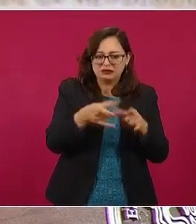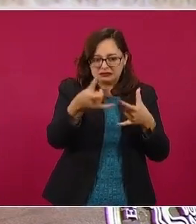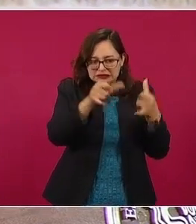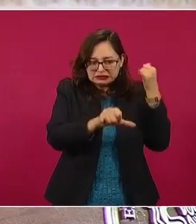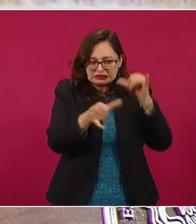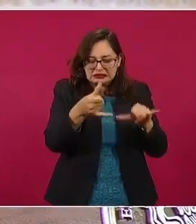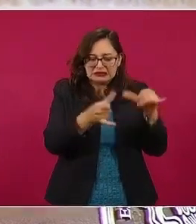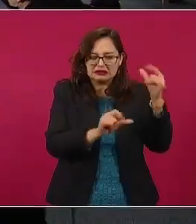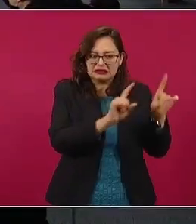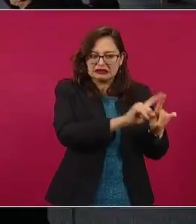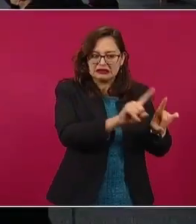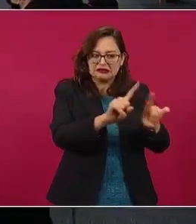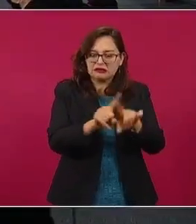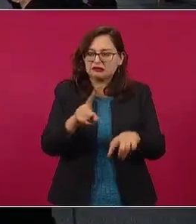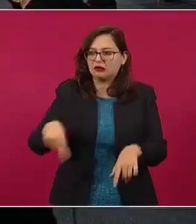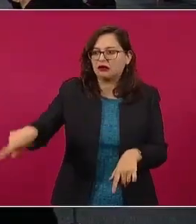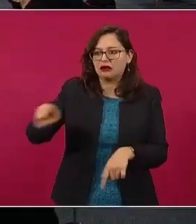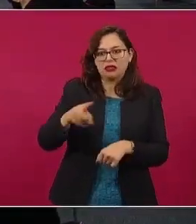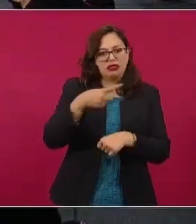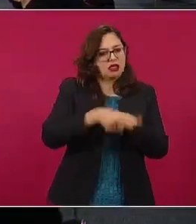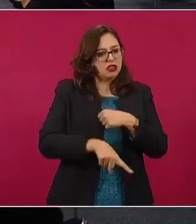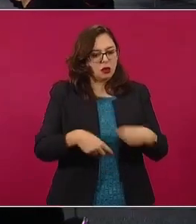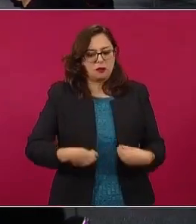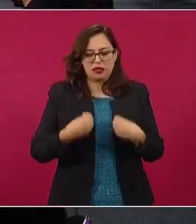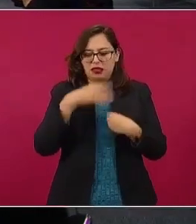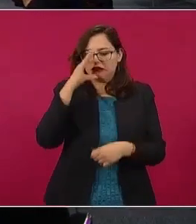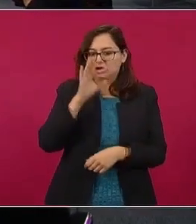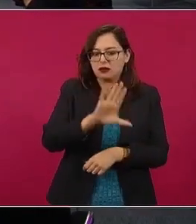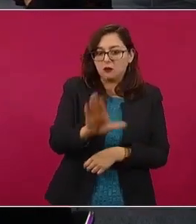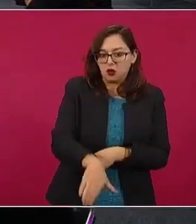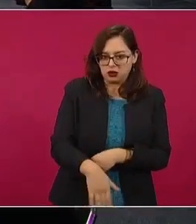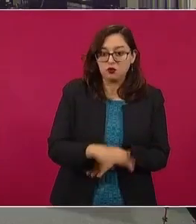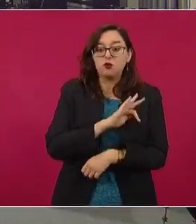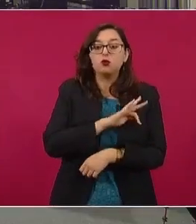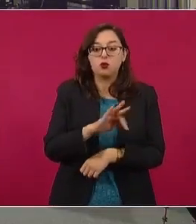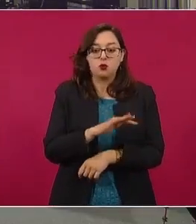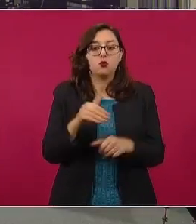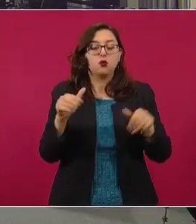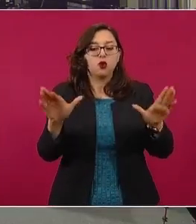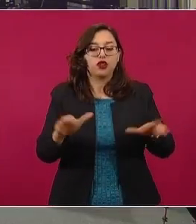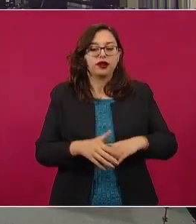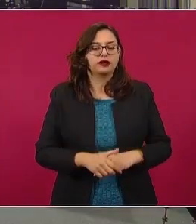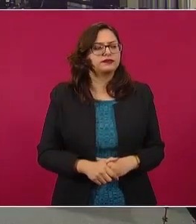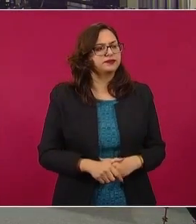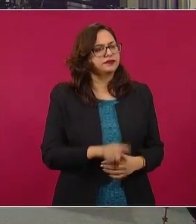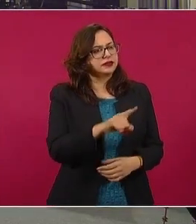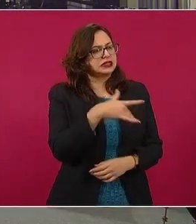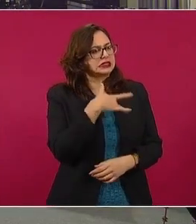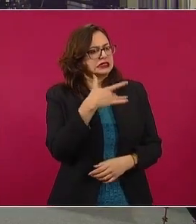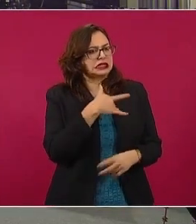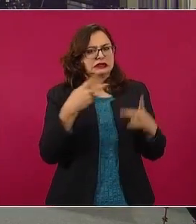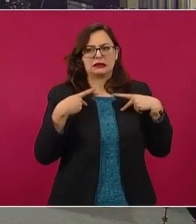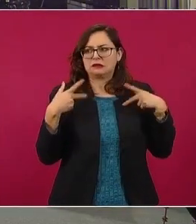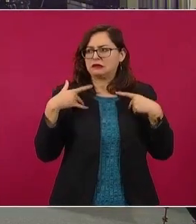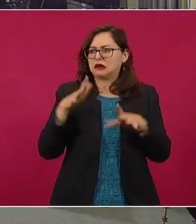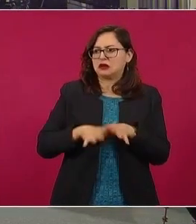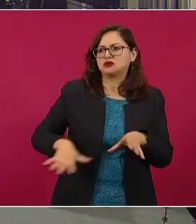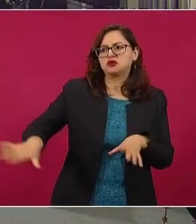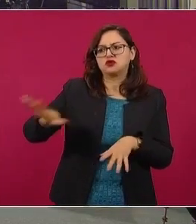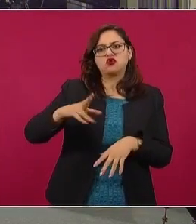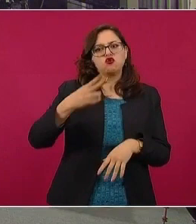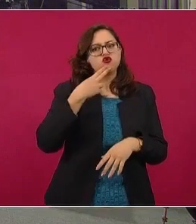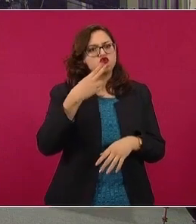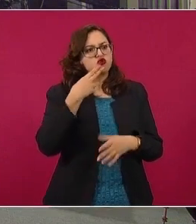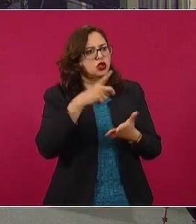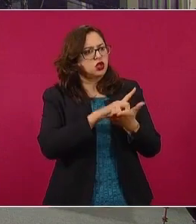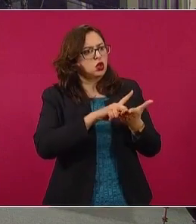consumen. ¿Y han visto, Jesús, perdón, han visto una reducción en la demanda con todas estas acciones que se han desarrollado? Bueno, al